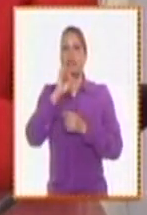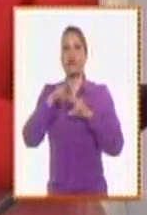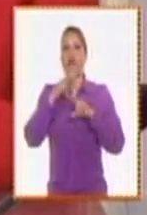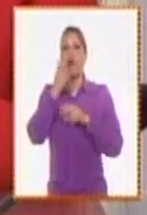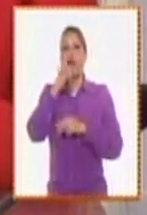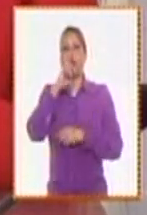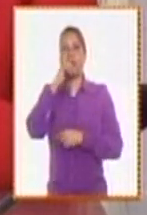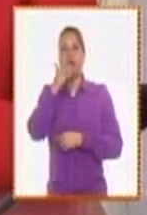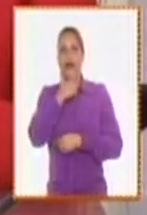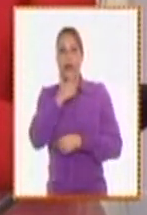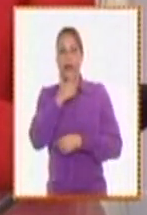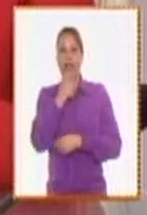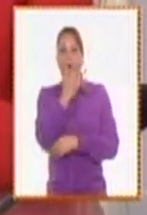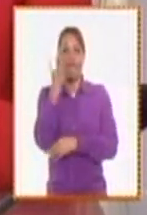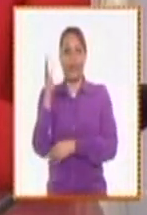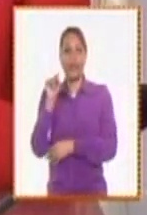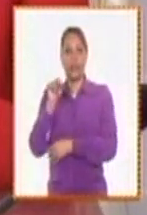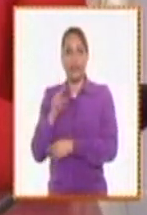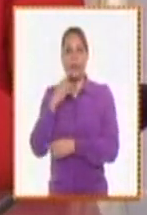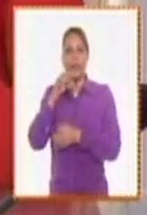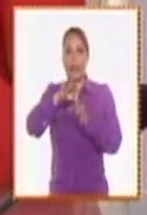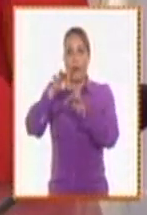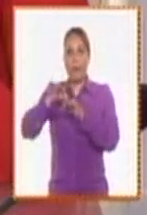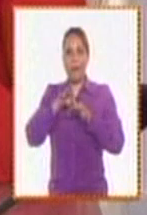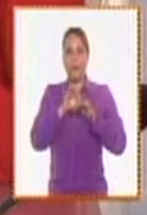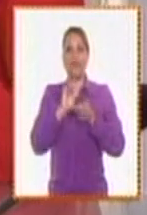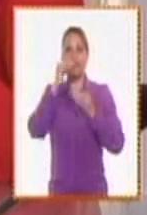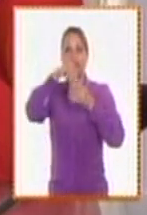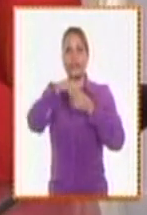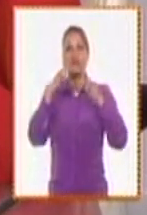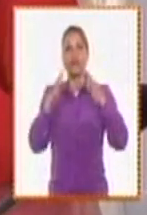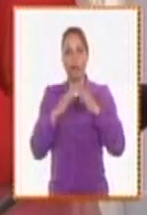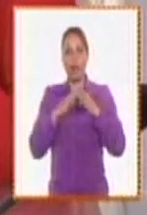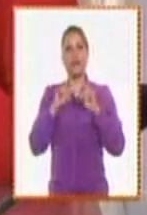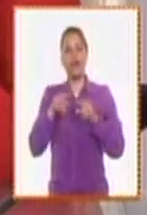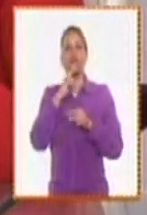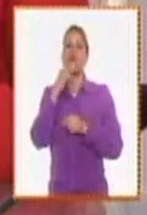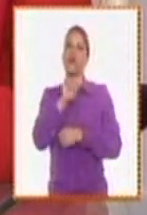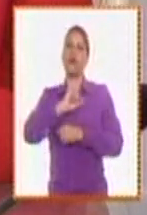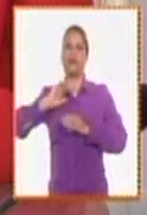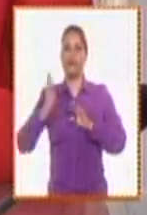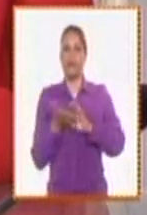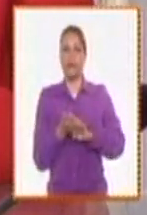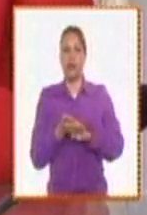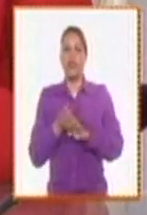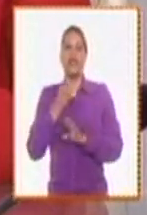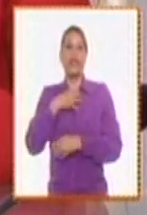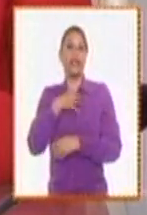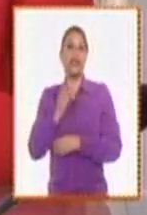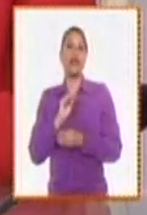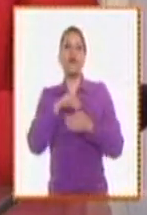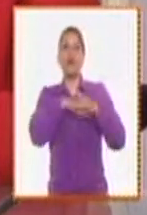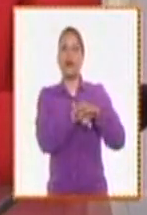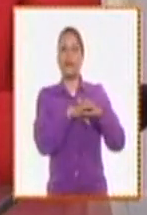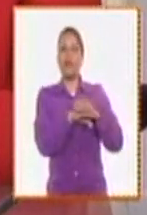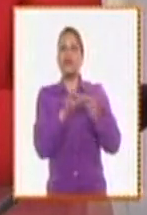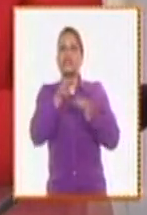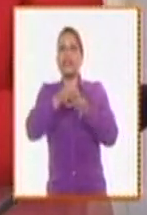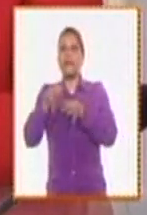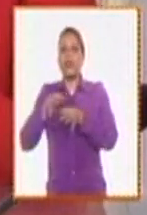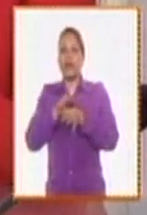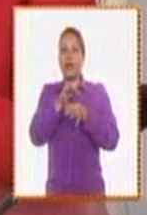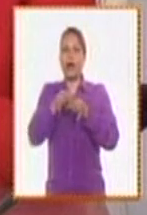referido, o otras plantas con propiedades similares, tengan en su poder las semillas de esta marihuana, que también el coronel se